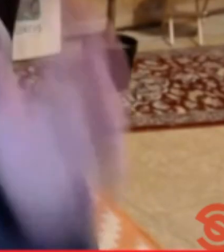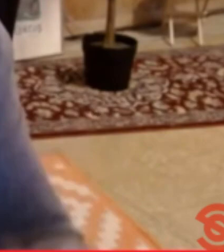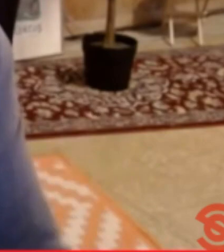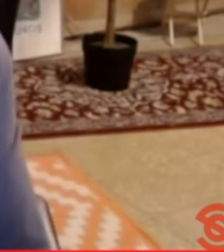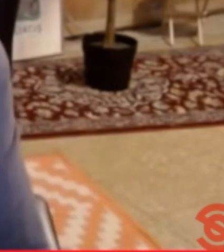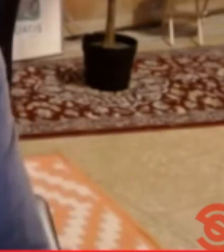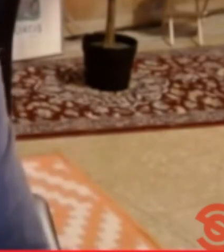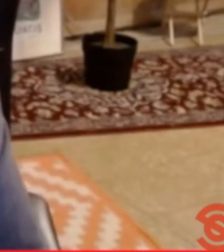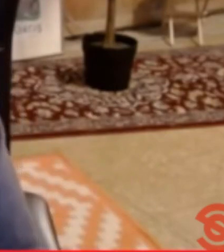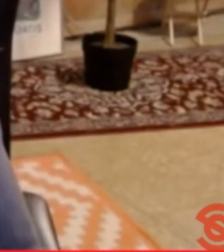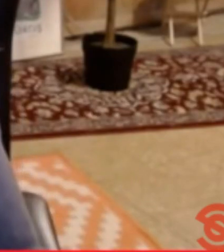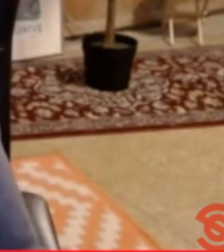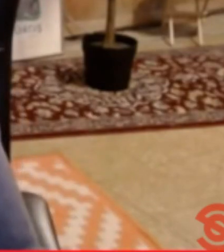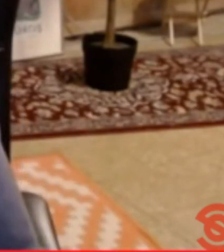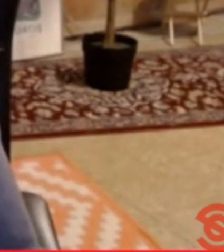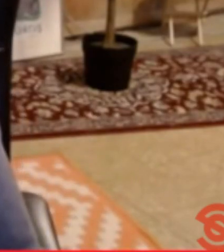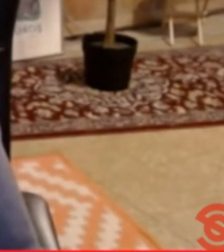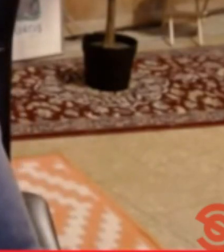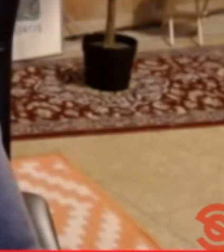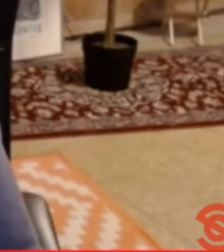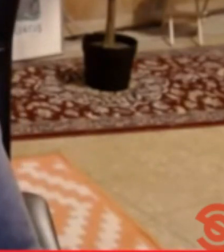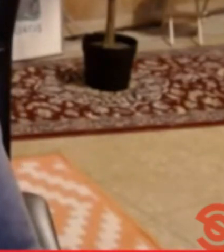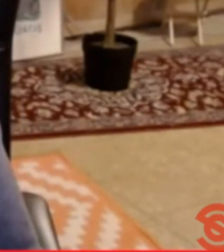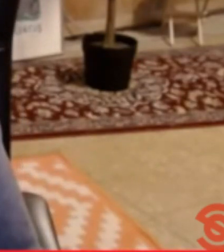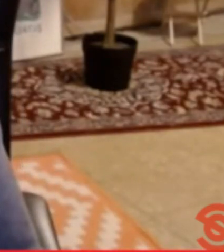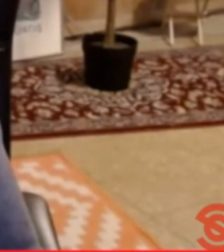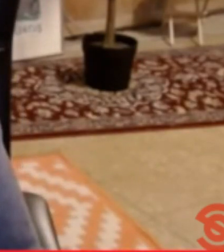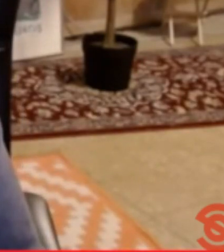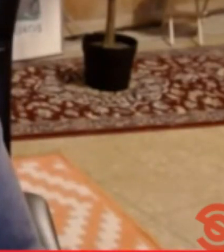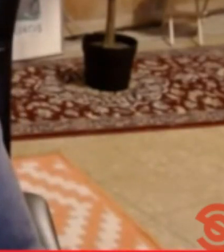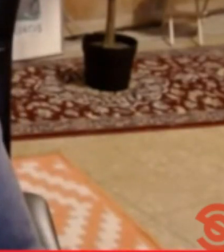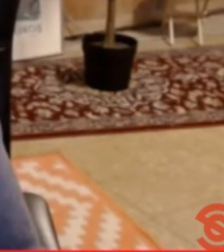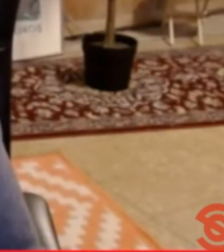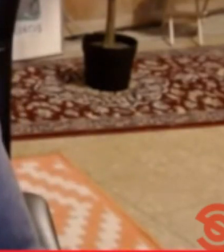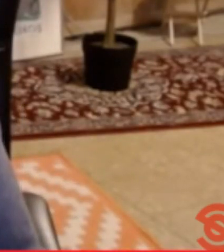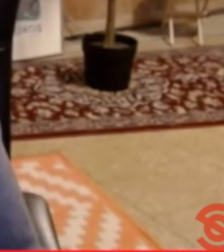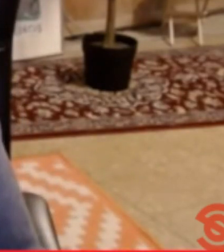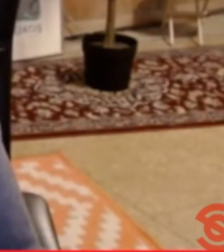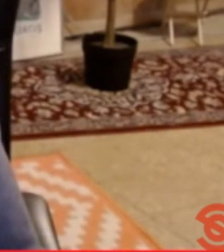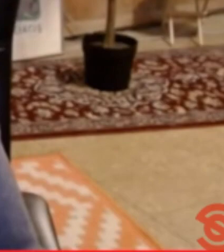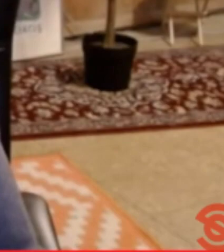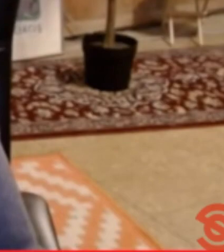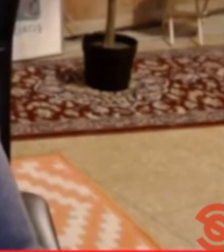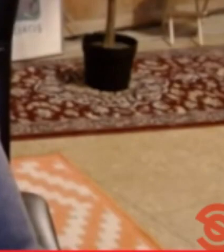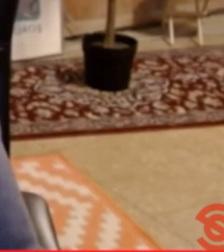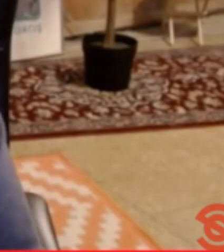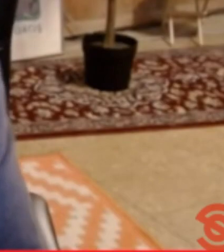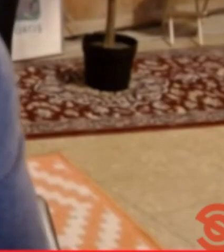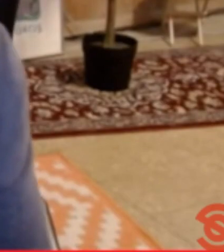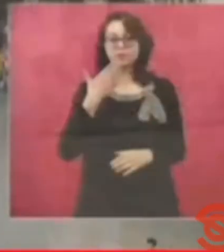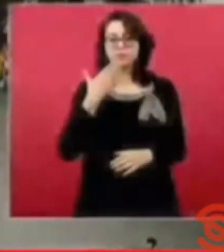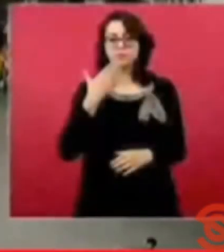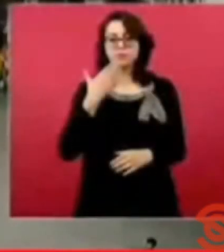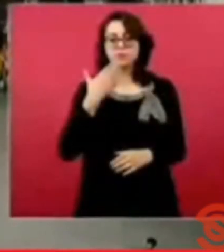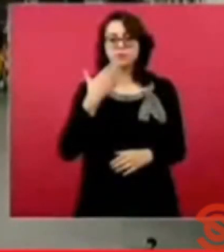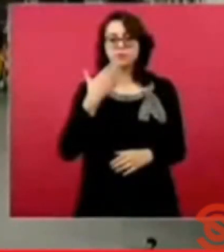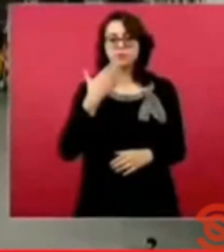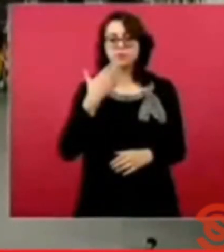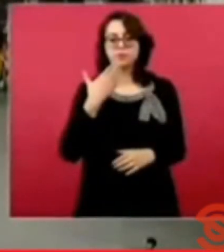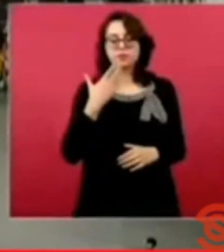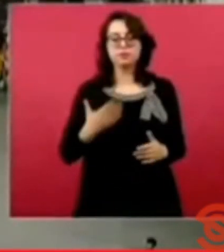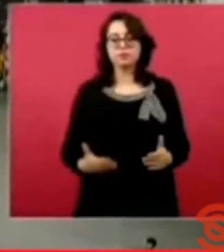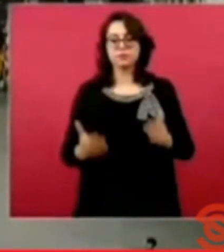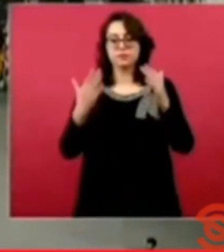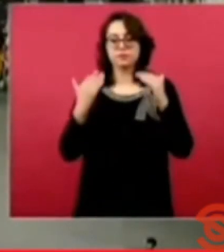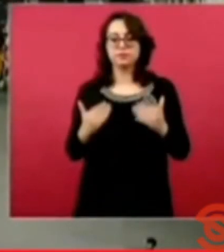este evento, le pido por favor a don David que nos ponga lo que planteó el presidente López Obrador.